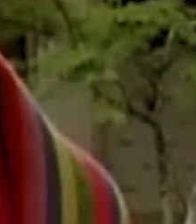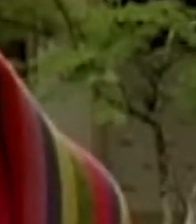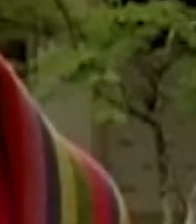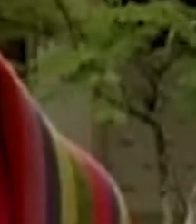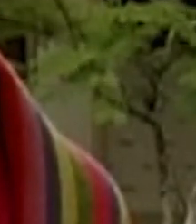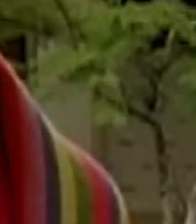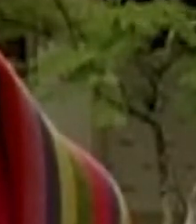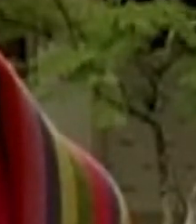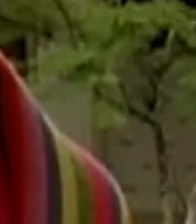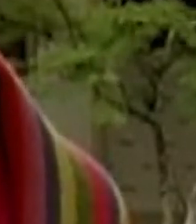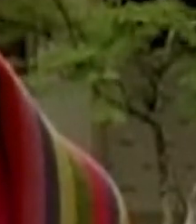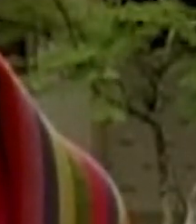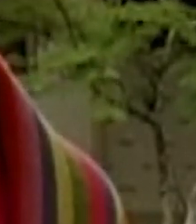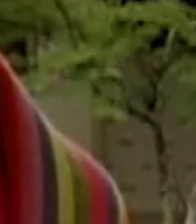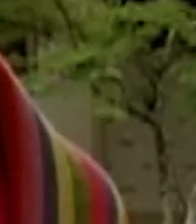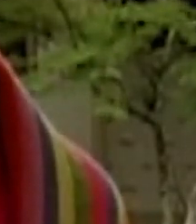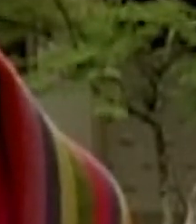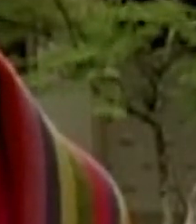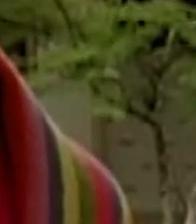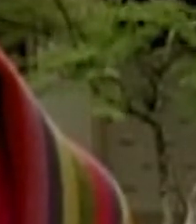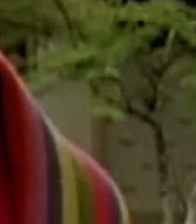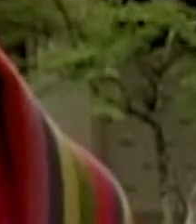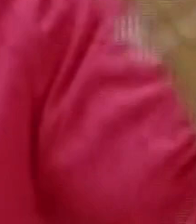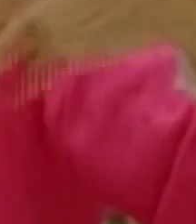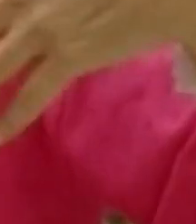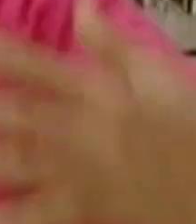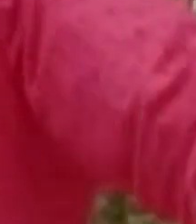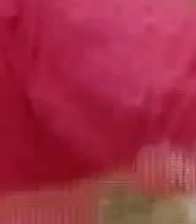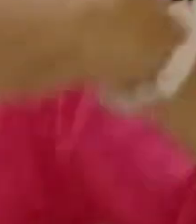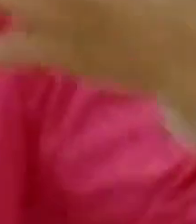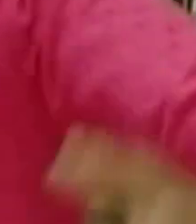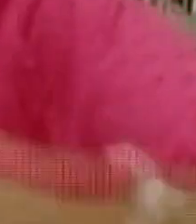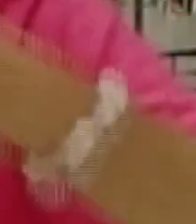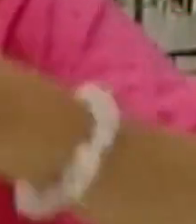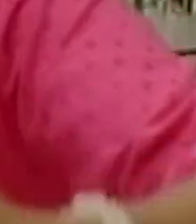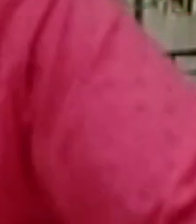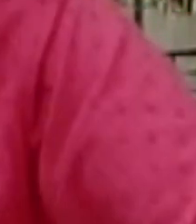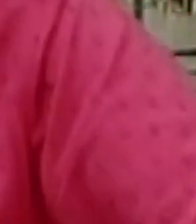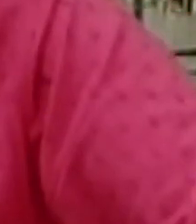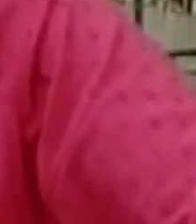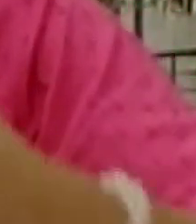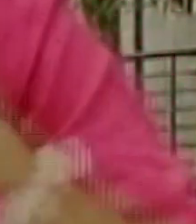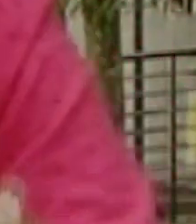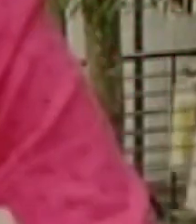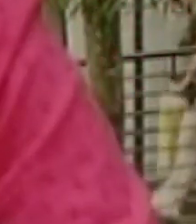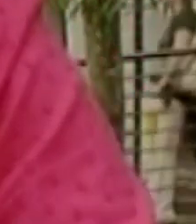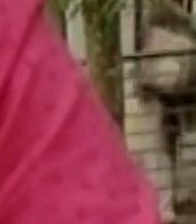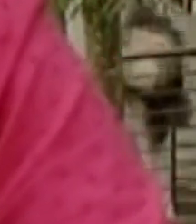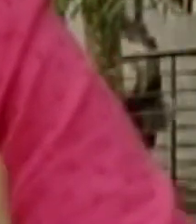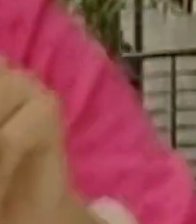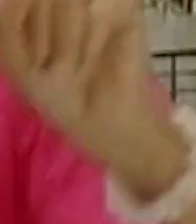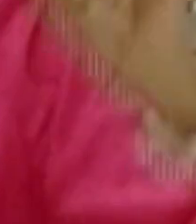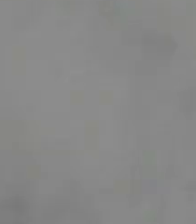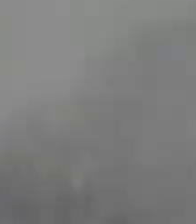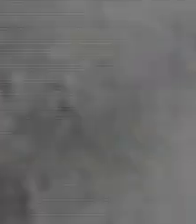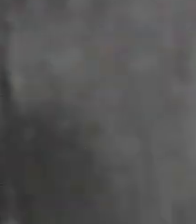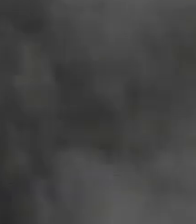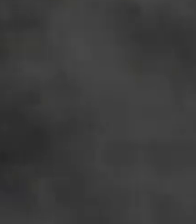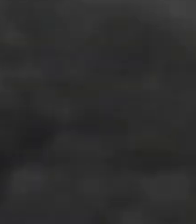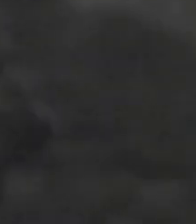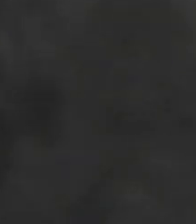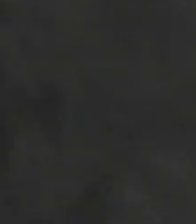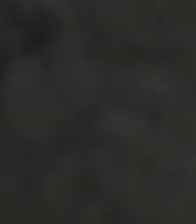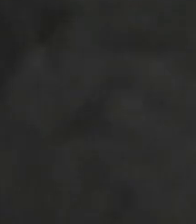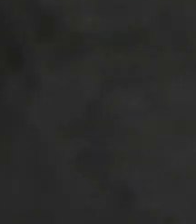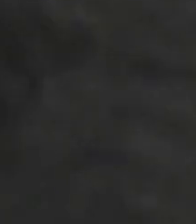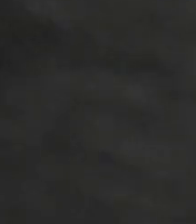de qué iba a pasar y que la policía empezara a disparar. Estábamos cantando cuando de pronto